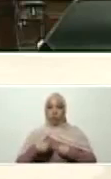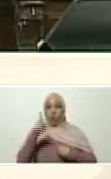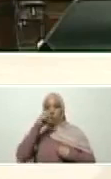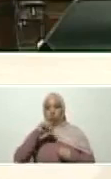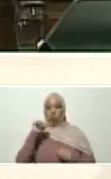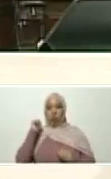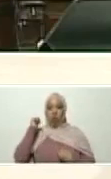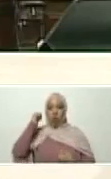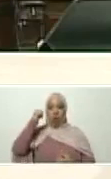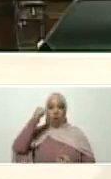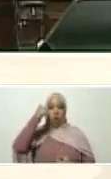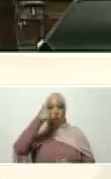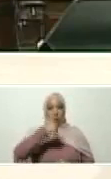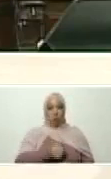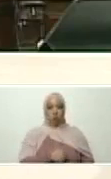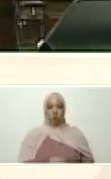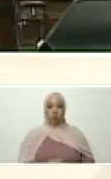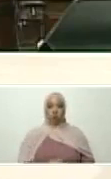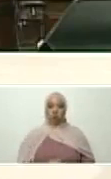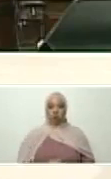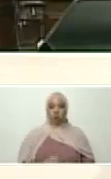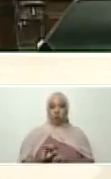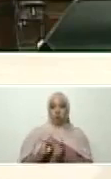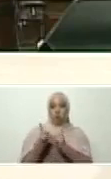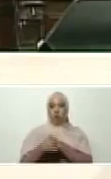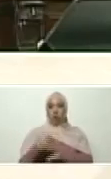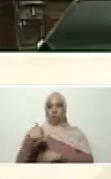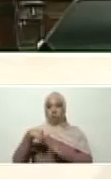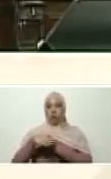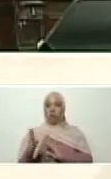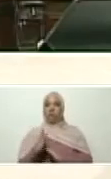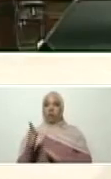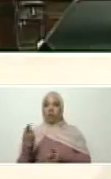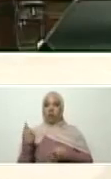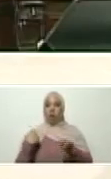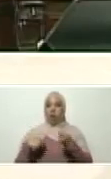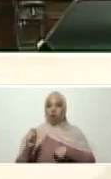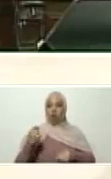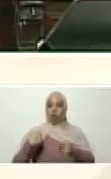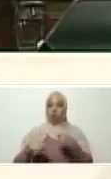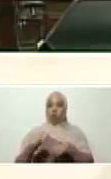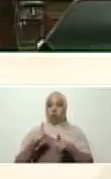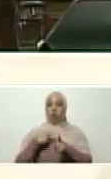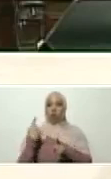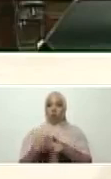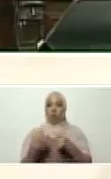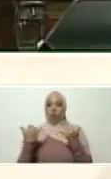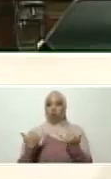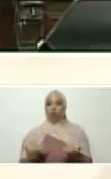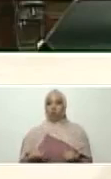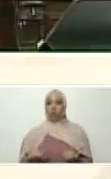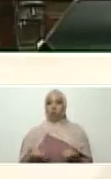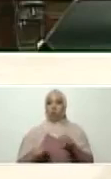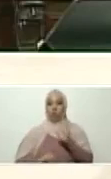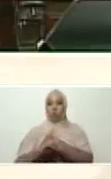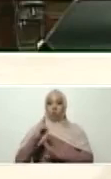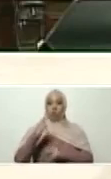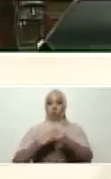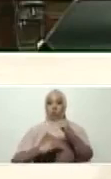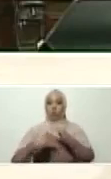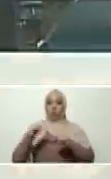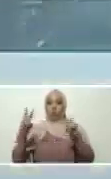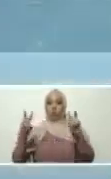tiempo. Porque está transformándose la base económica. Y entonces es momento de construir la